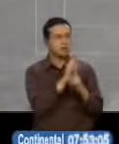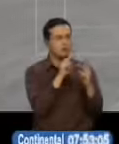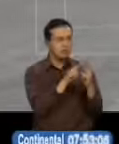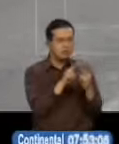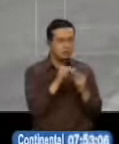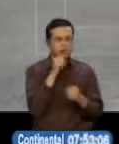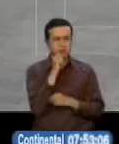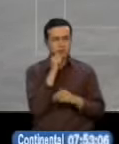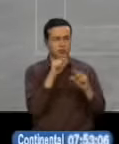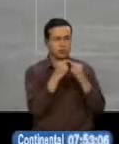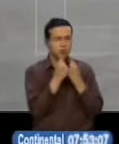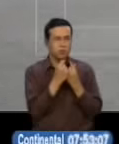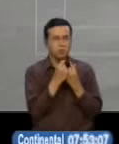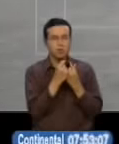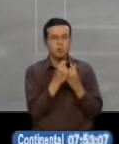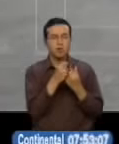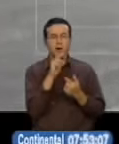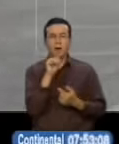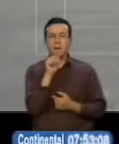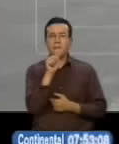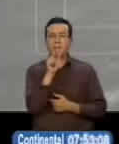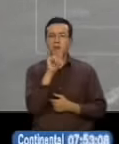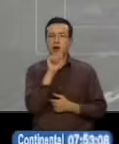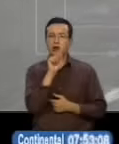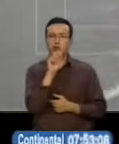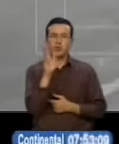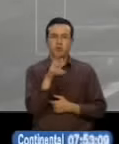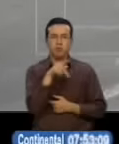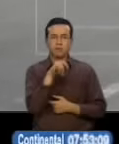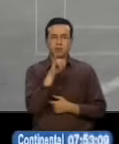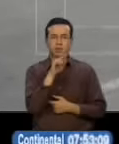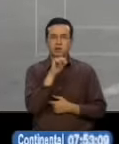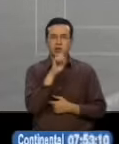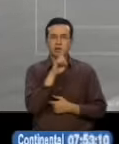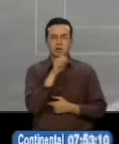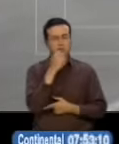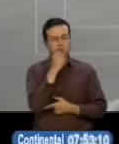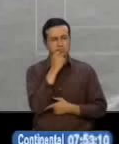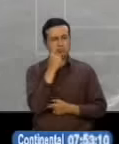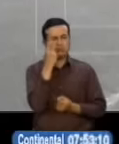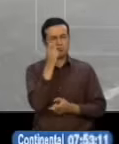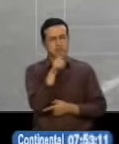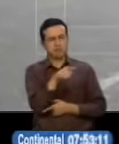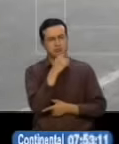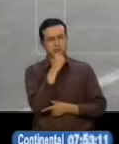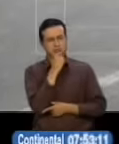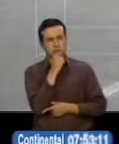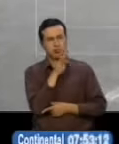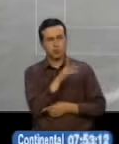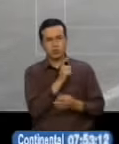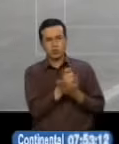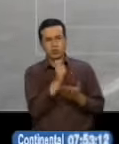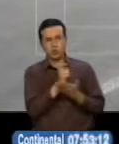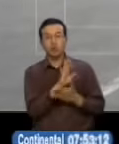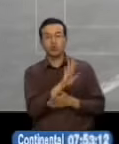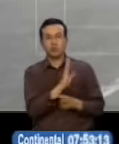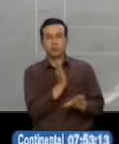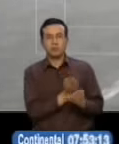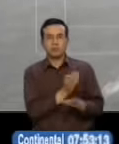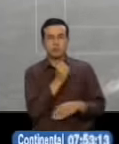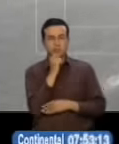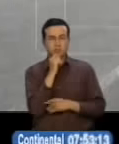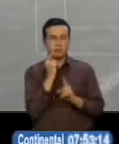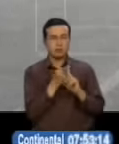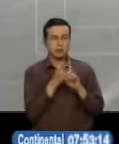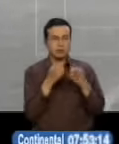Estaba jugando la reserva. Me acuerdo que jugaba Mario Pineda en ese equipo. Me llamó la atención cómo iba el ataque. Estaba lesionado él del